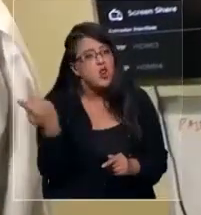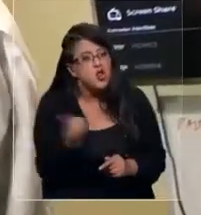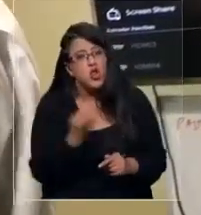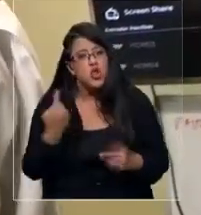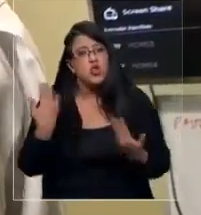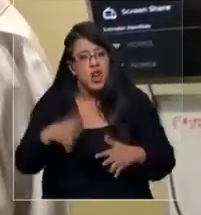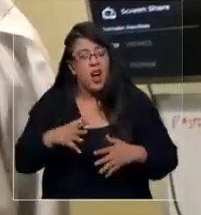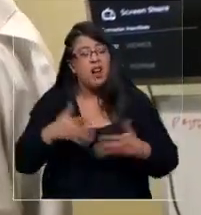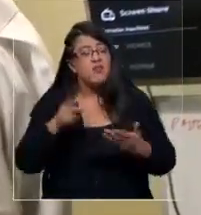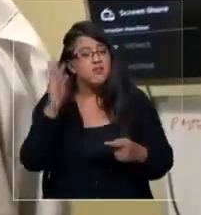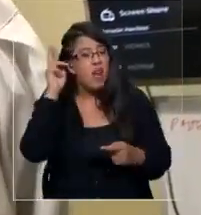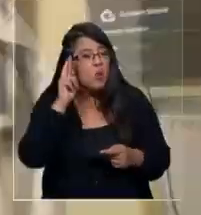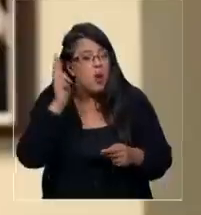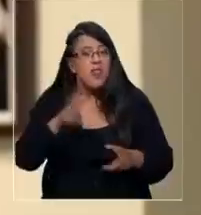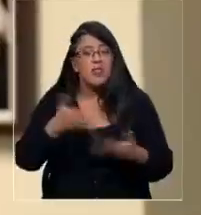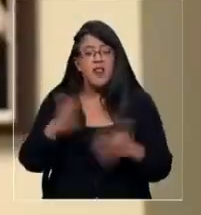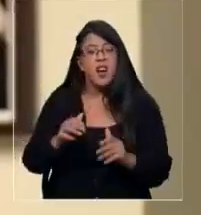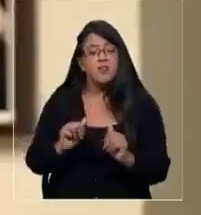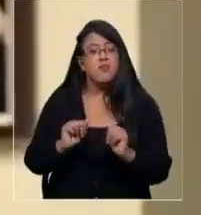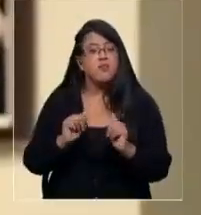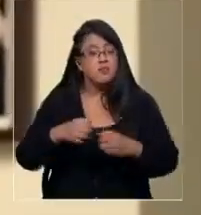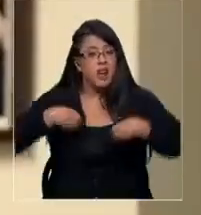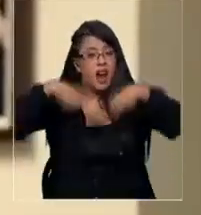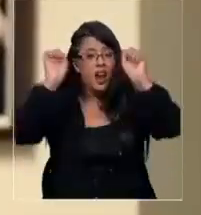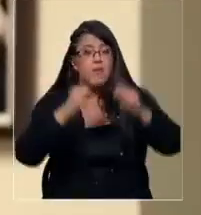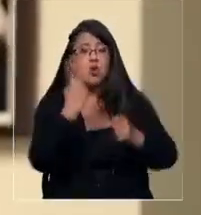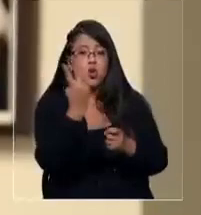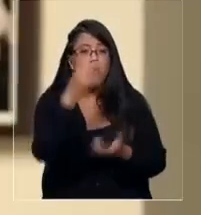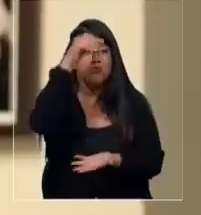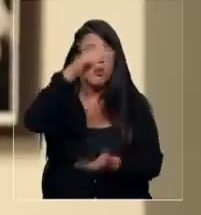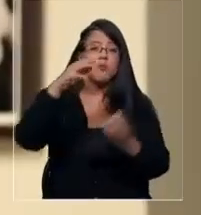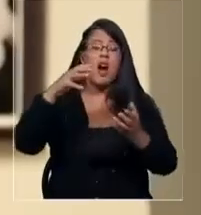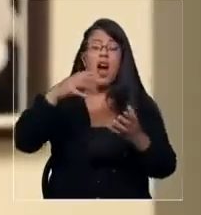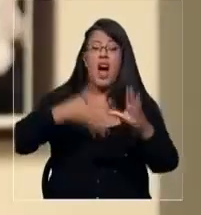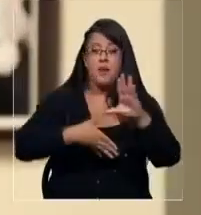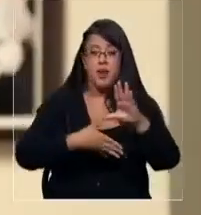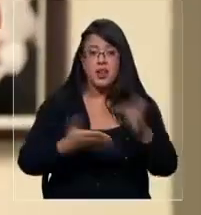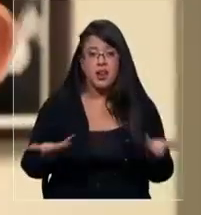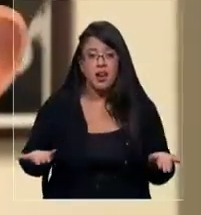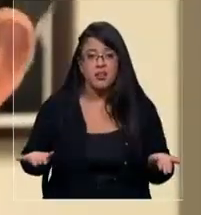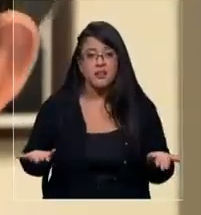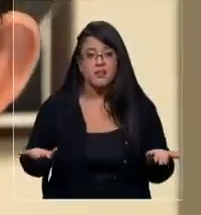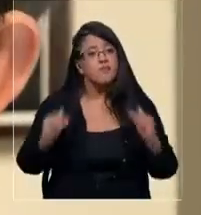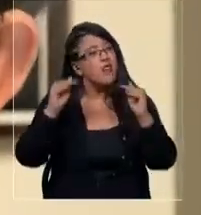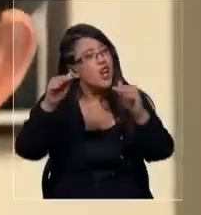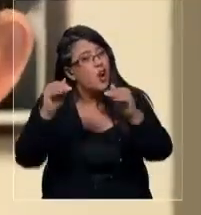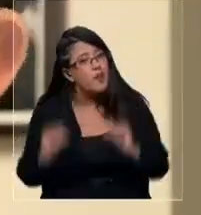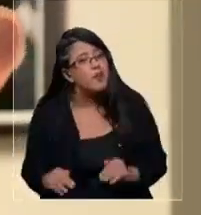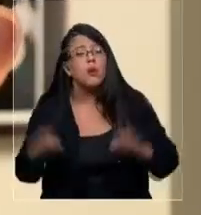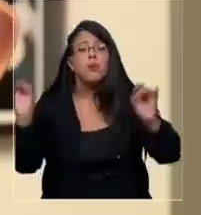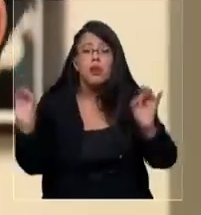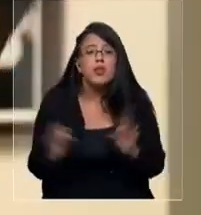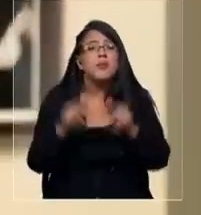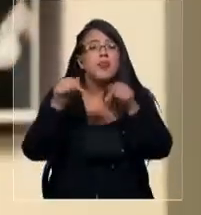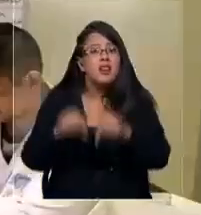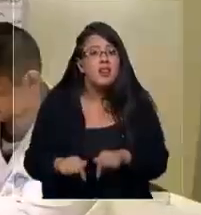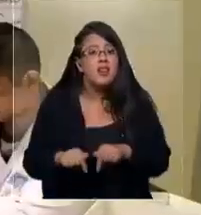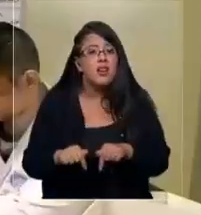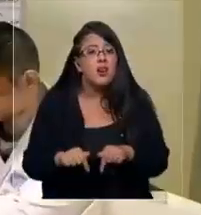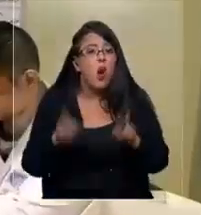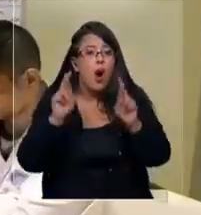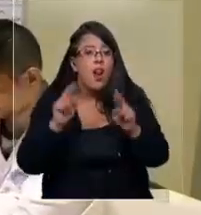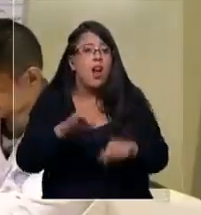que es posible que la ciencia chilena pueda generar un impacto mundial.